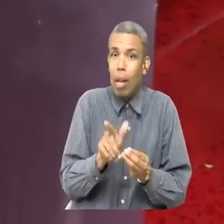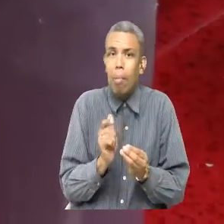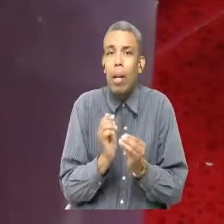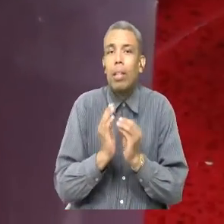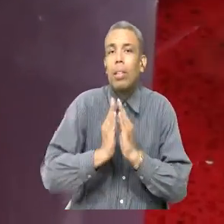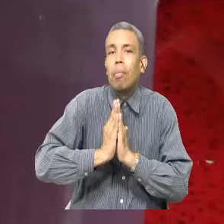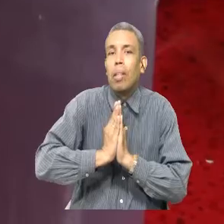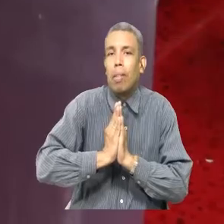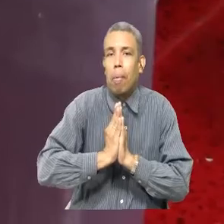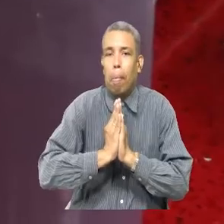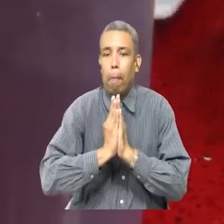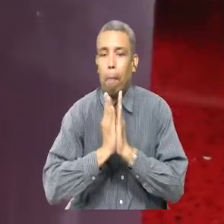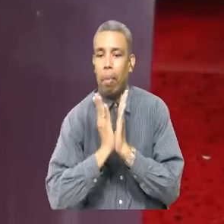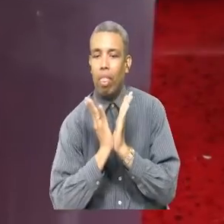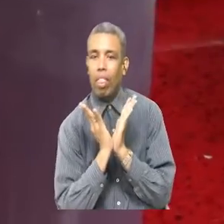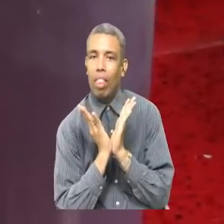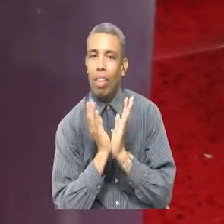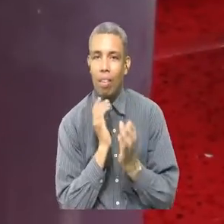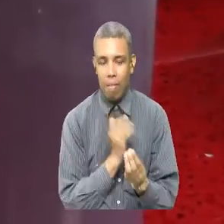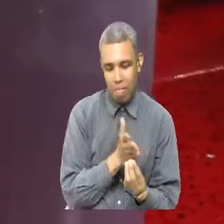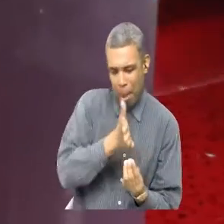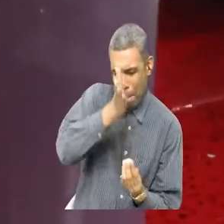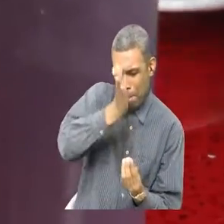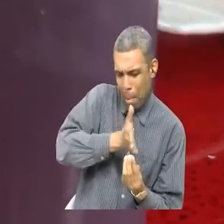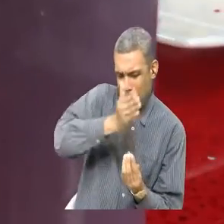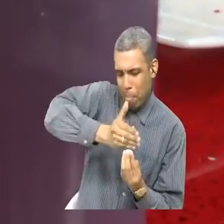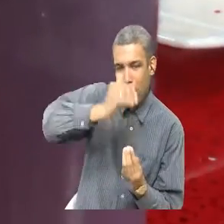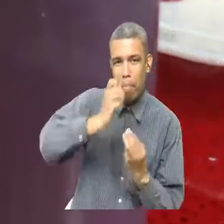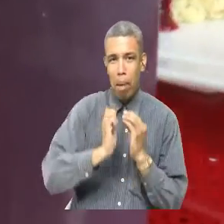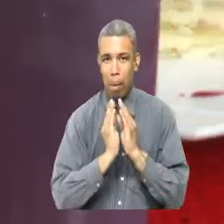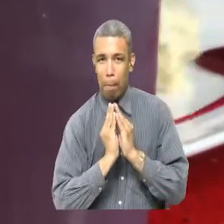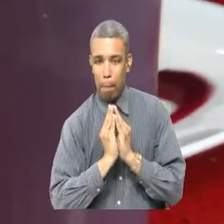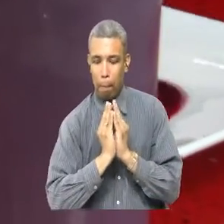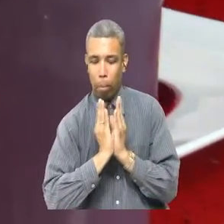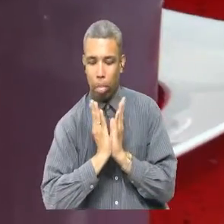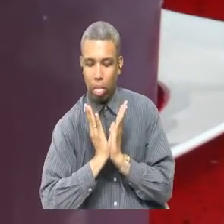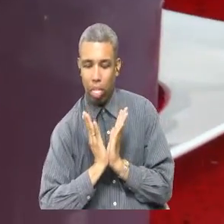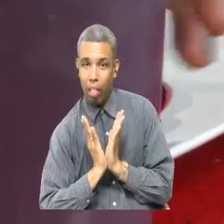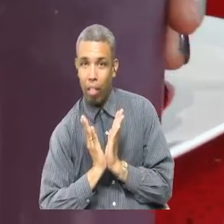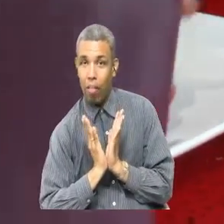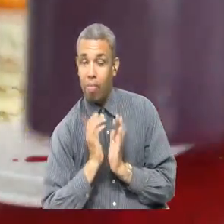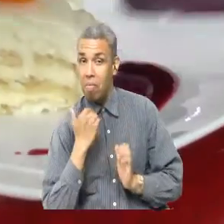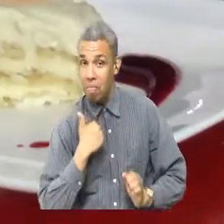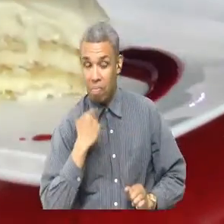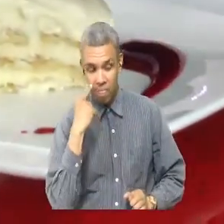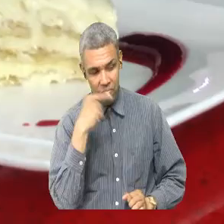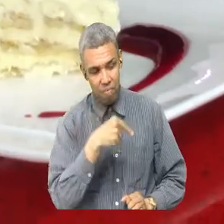Sí, igual se puede hacer también en